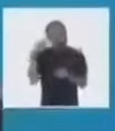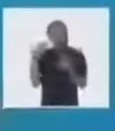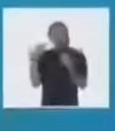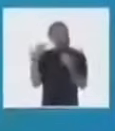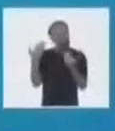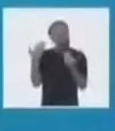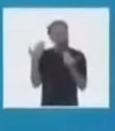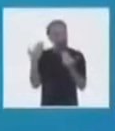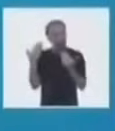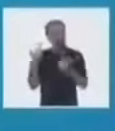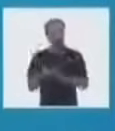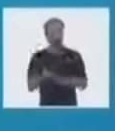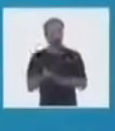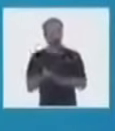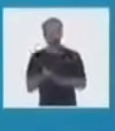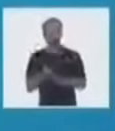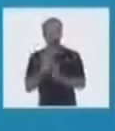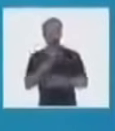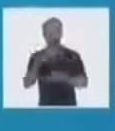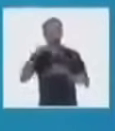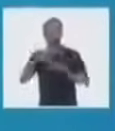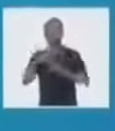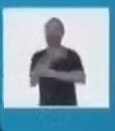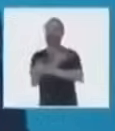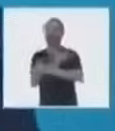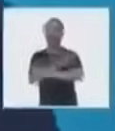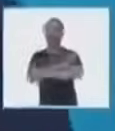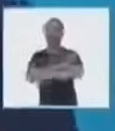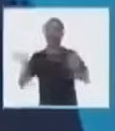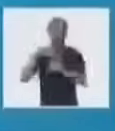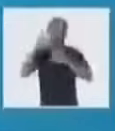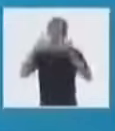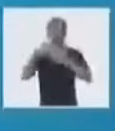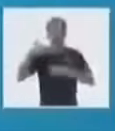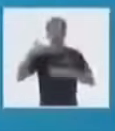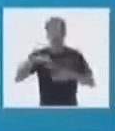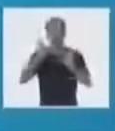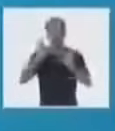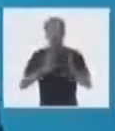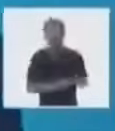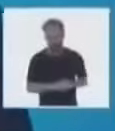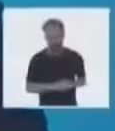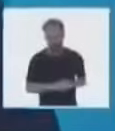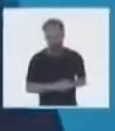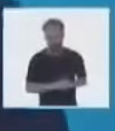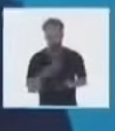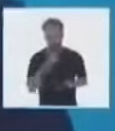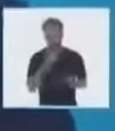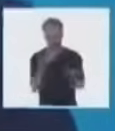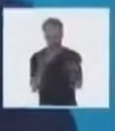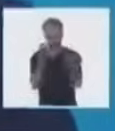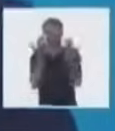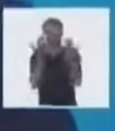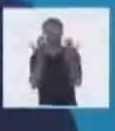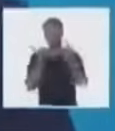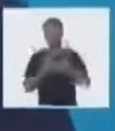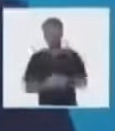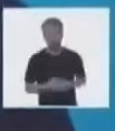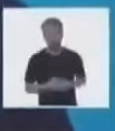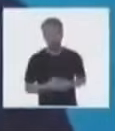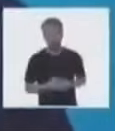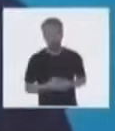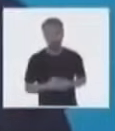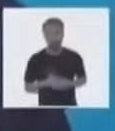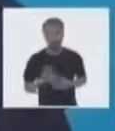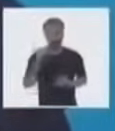difícil. Menos que a Massa. De izquierda. Menos que a Massa. Lo veo muy difícil. Yo creo que la mayoría de los votantes de izquierda, no sé si en blanco será la forma de expresarlo,